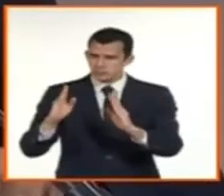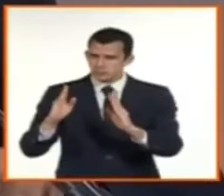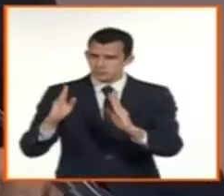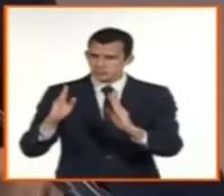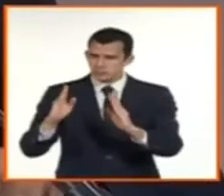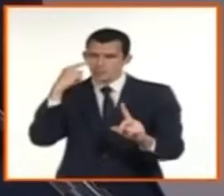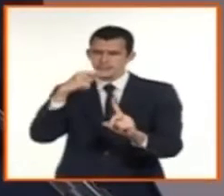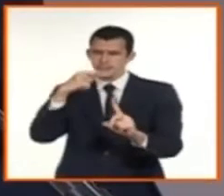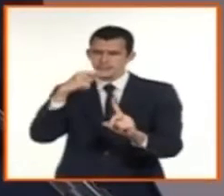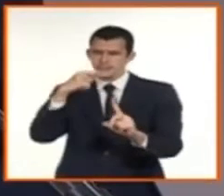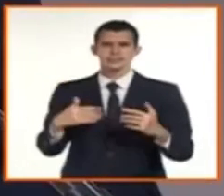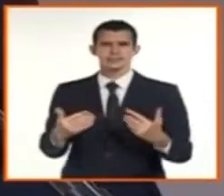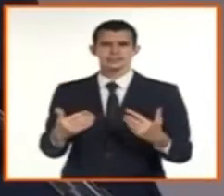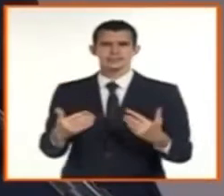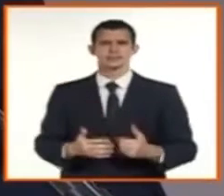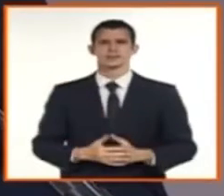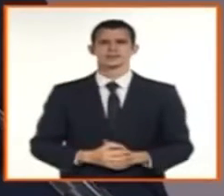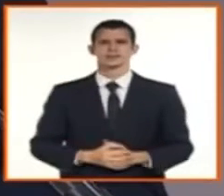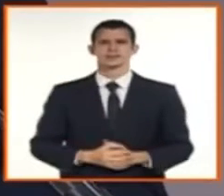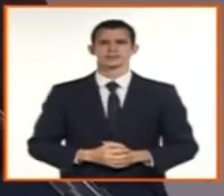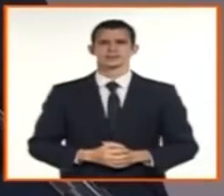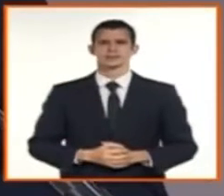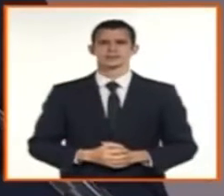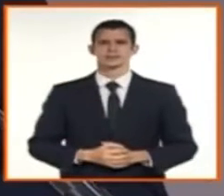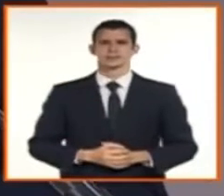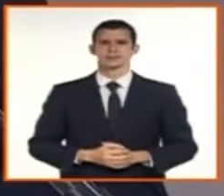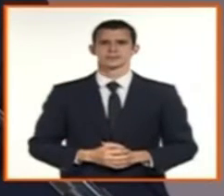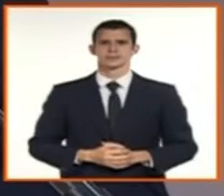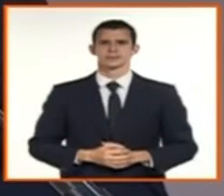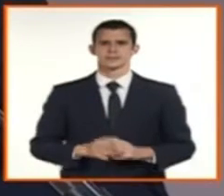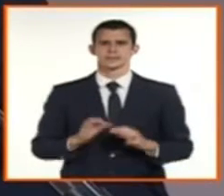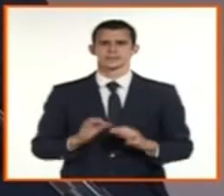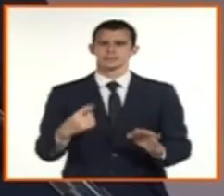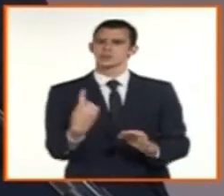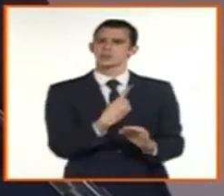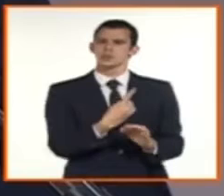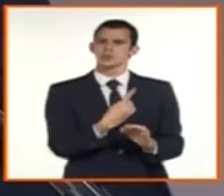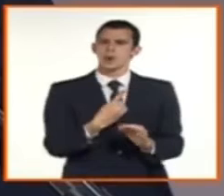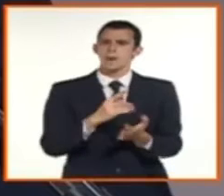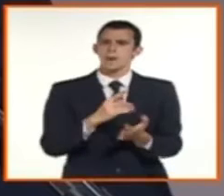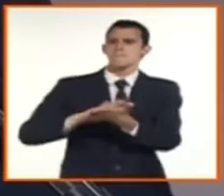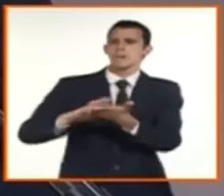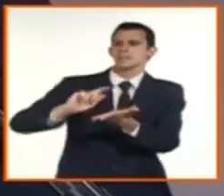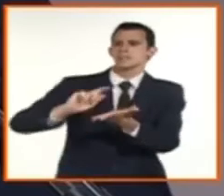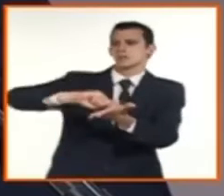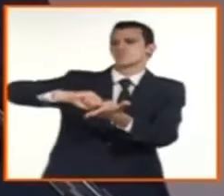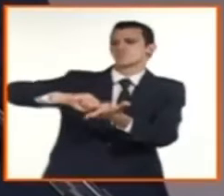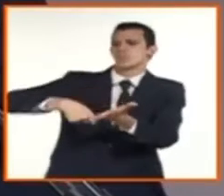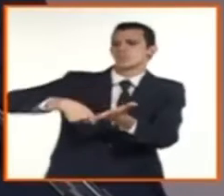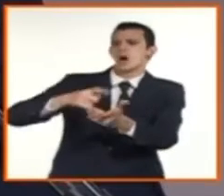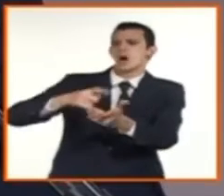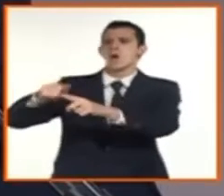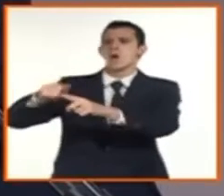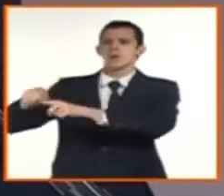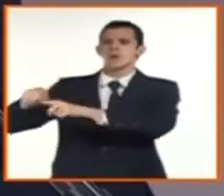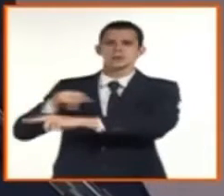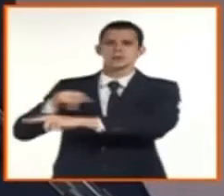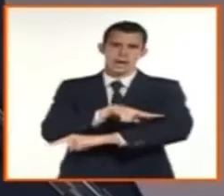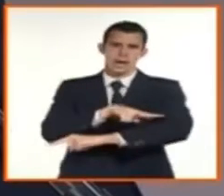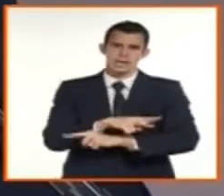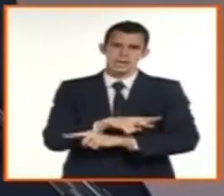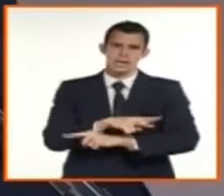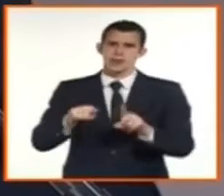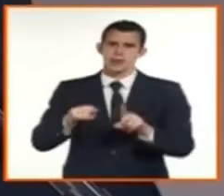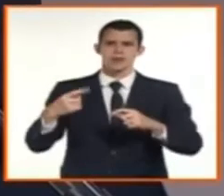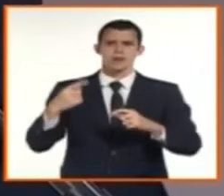el tema de los atletas que vamos a contratar en la propio diseño de la serie nacional que estábamos hablando